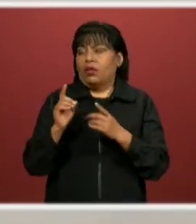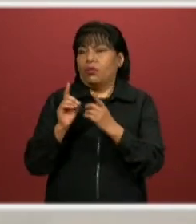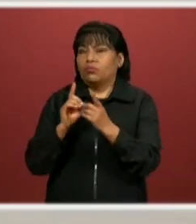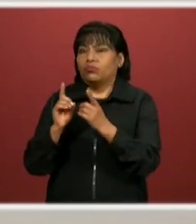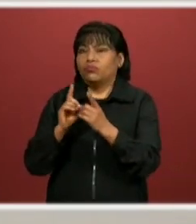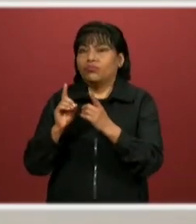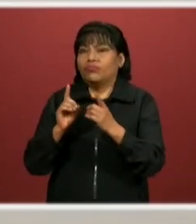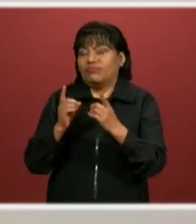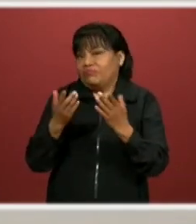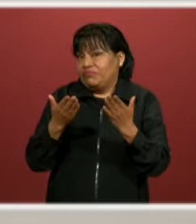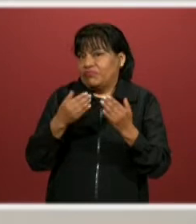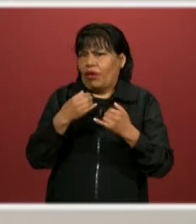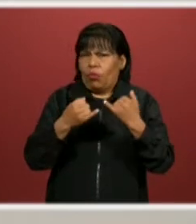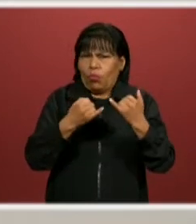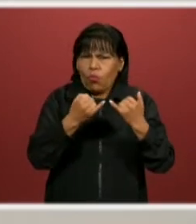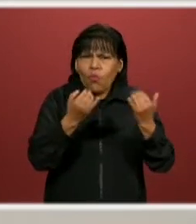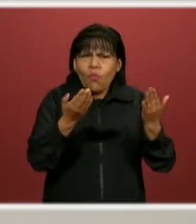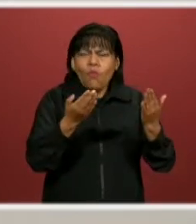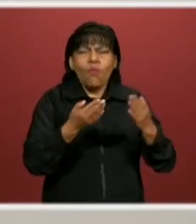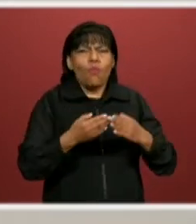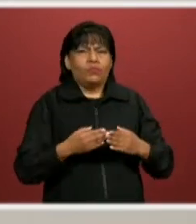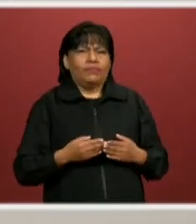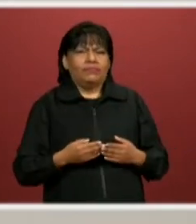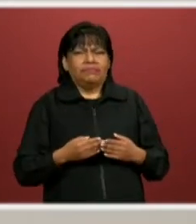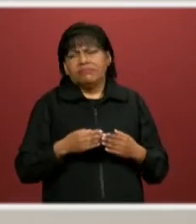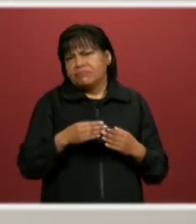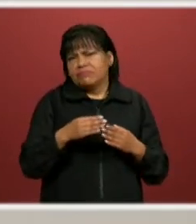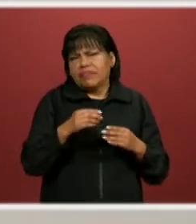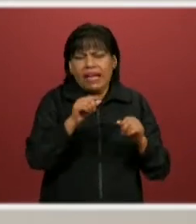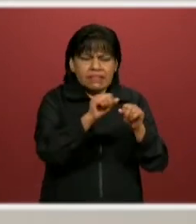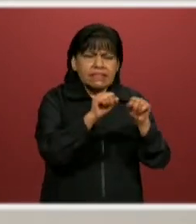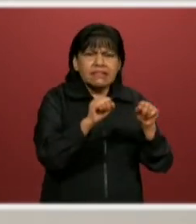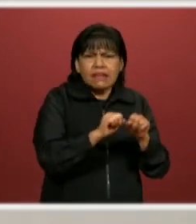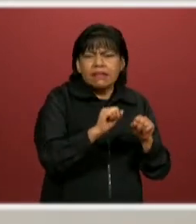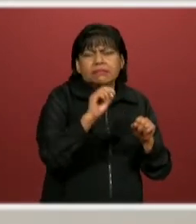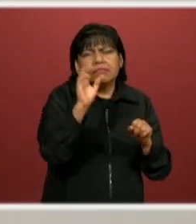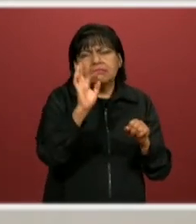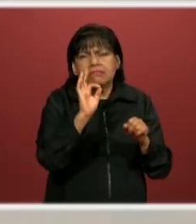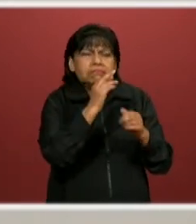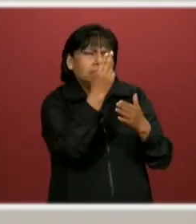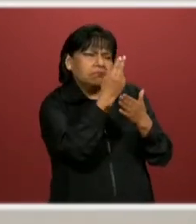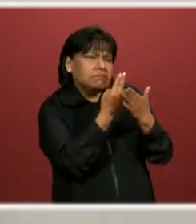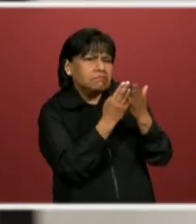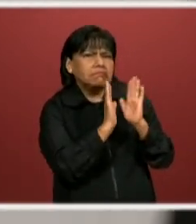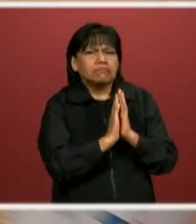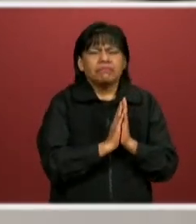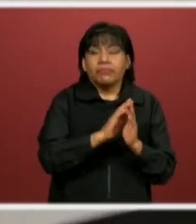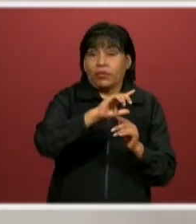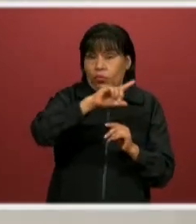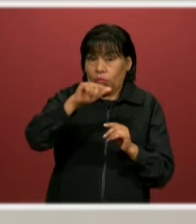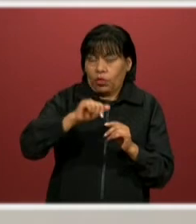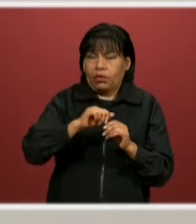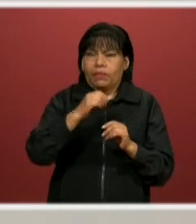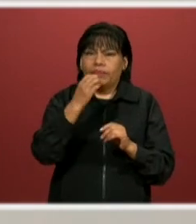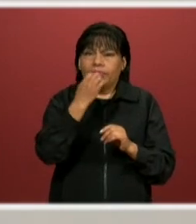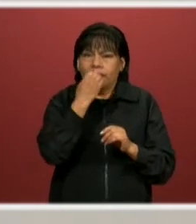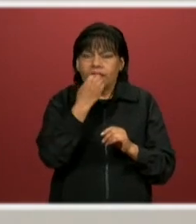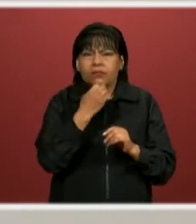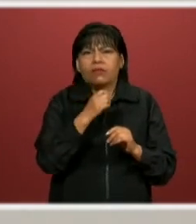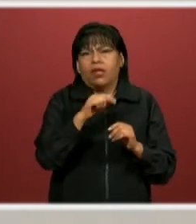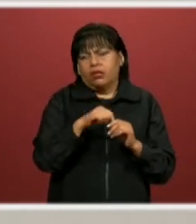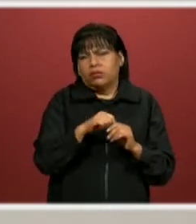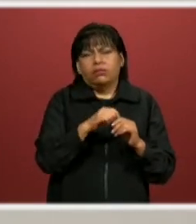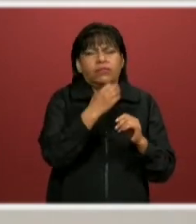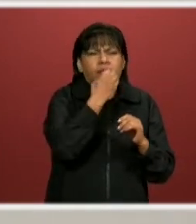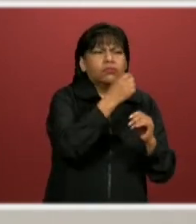jugar estar mi ratita y en el salón dibujando después de estar en la escuela regresaba